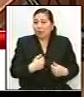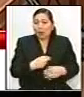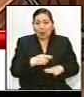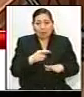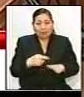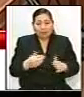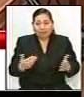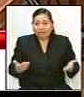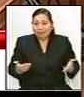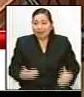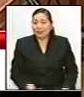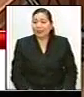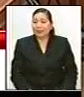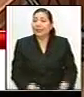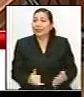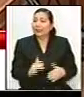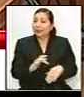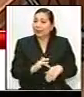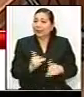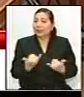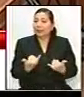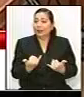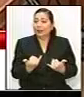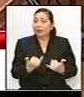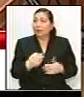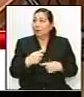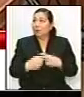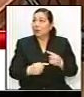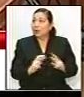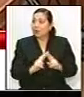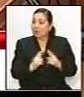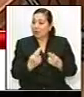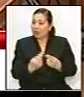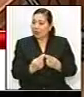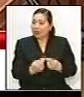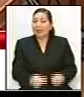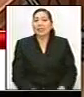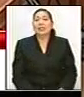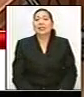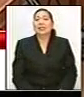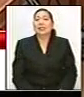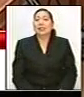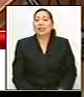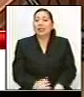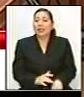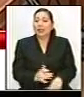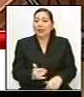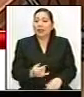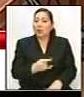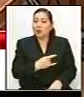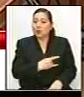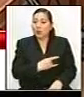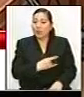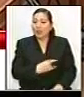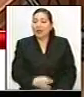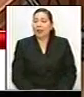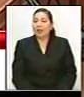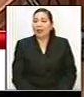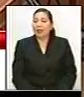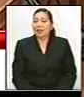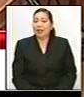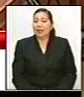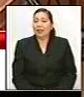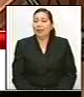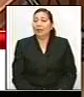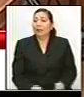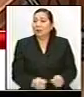profesionales. Y yo creo que debería tocarse en una próxima reunión para que también vayan tocando en el tema de la universidad,